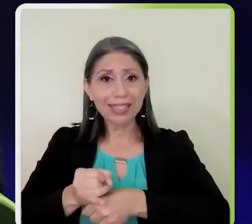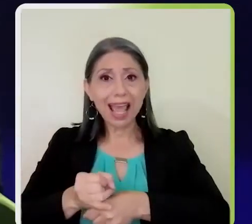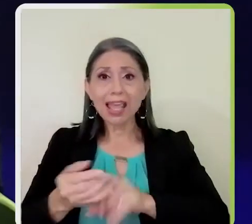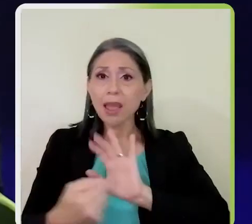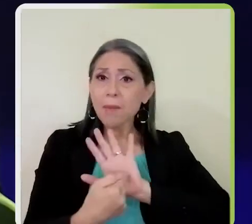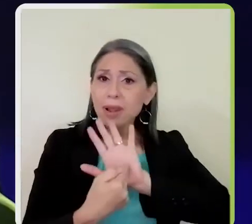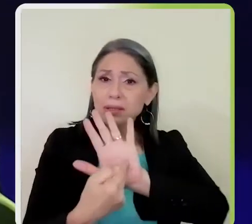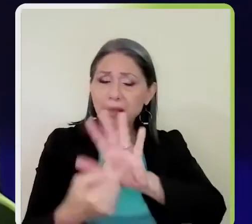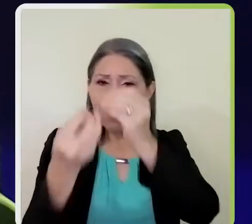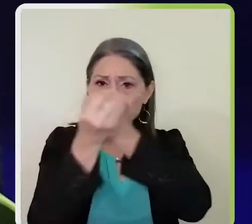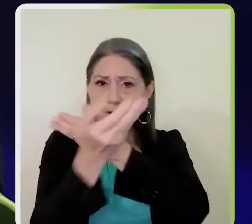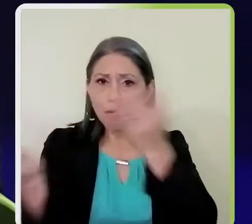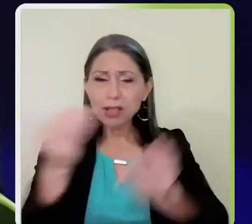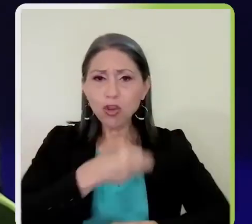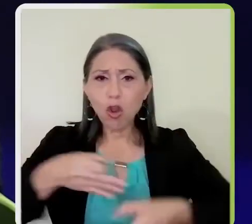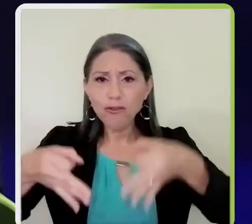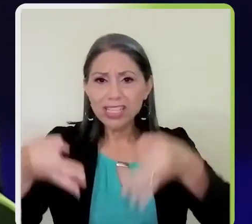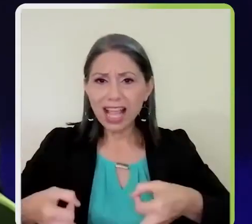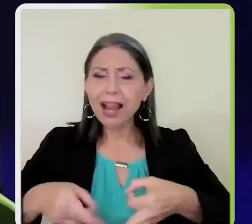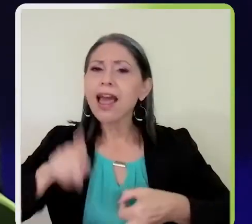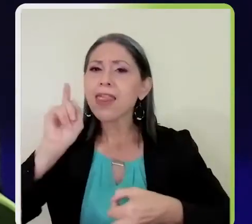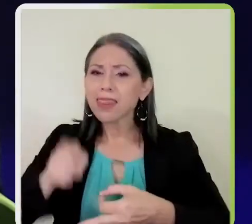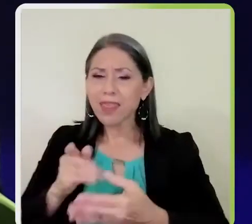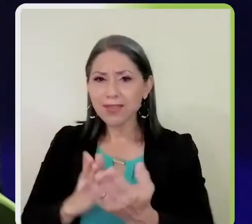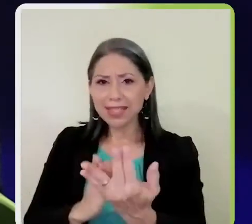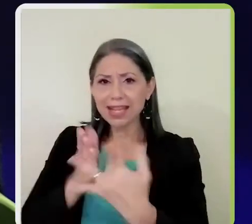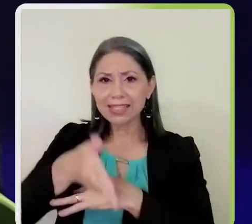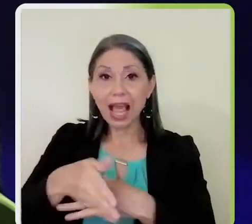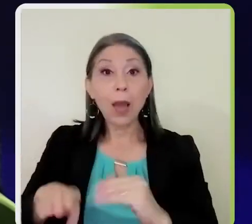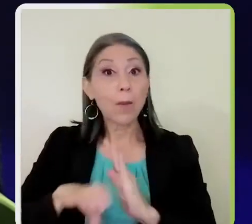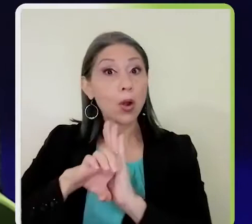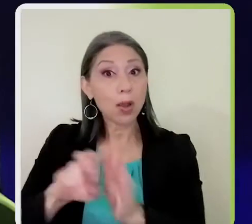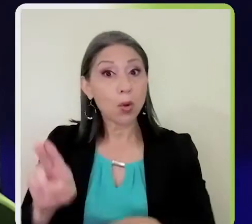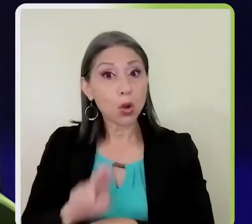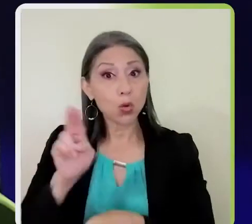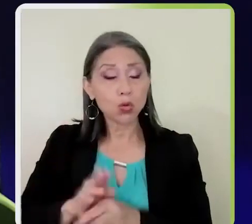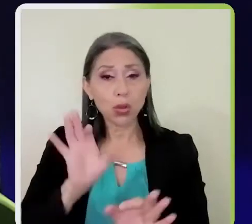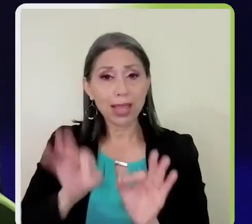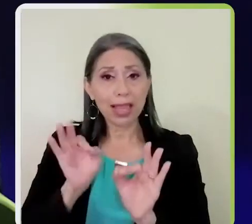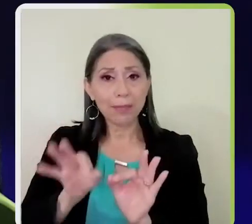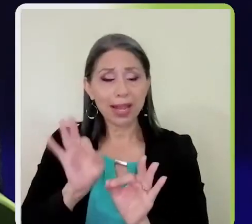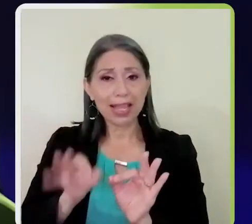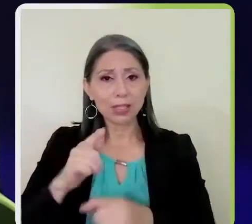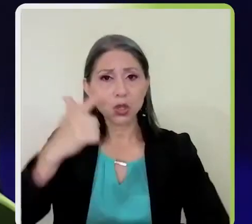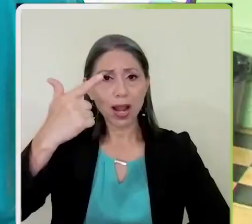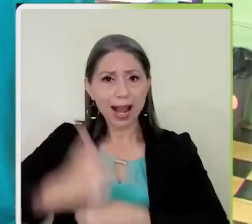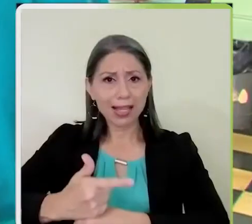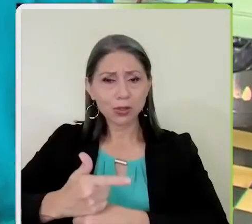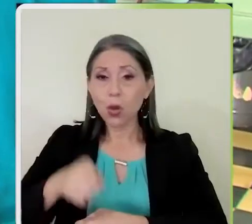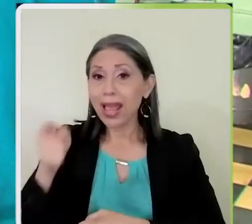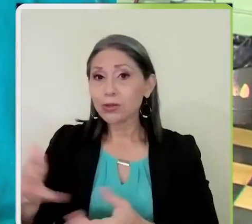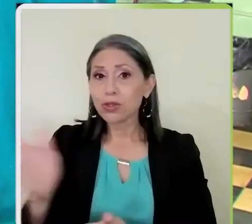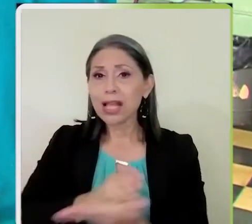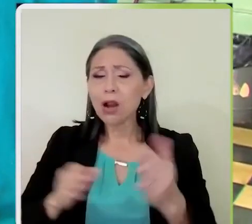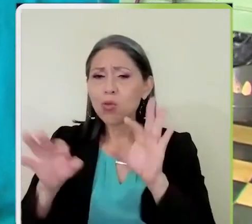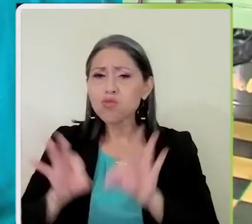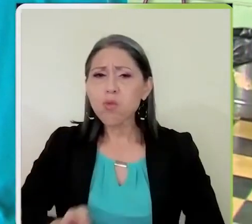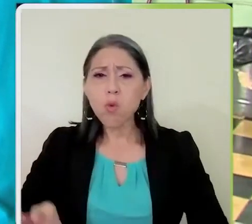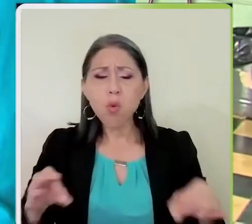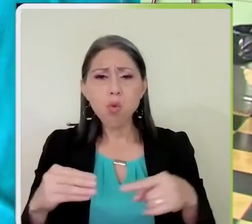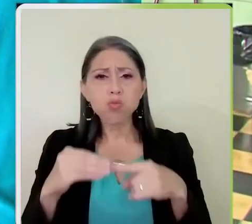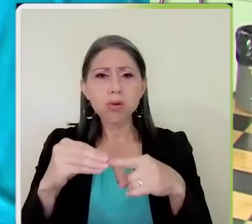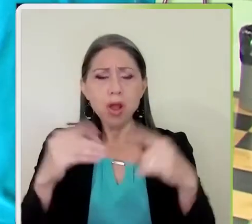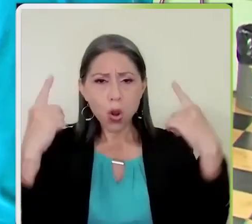que fuera accesible, como el uso de la interpretación en la LESCO, que fue un elemento fundamental que